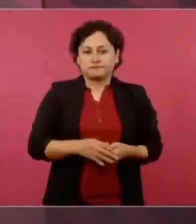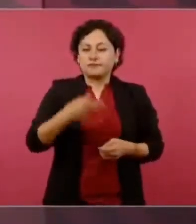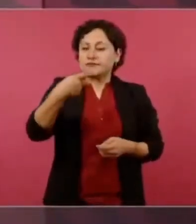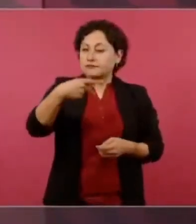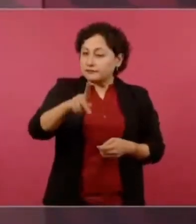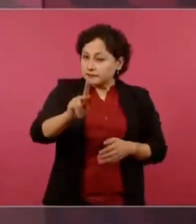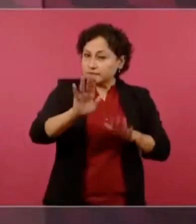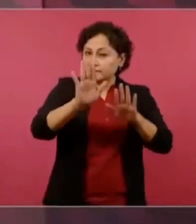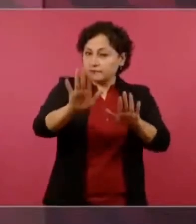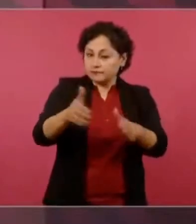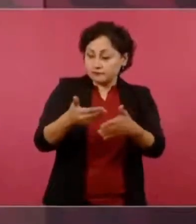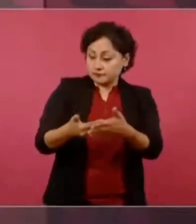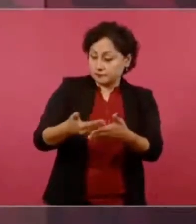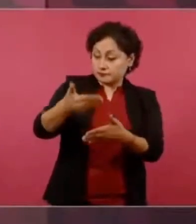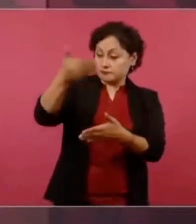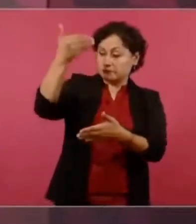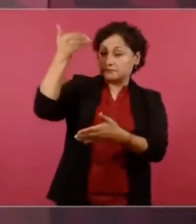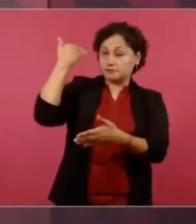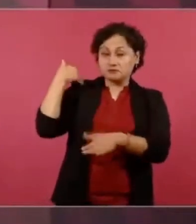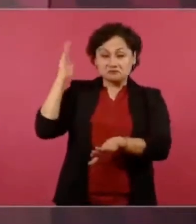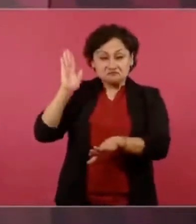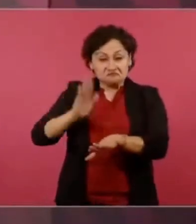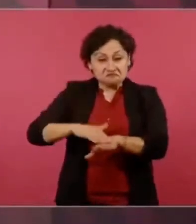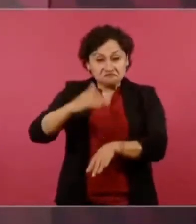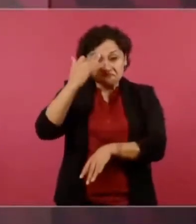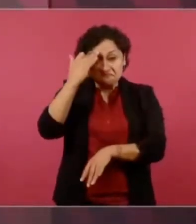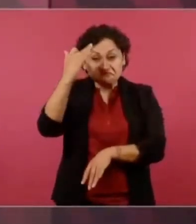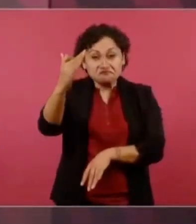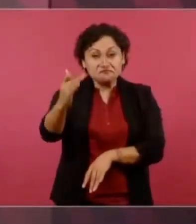¿saben? Calculamos nosotros